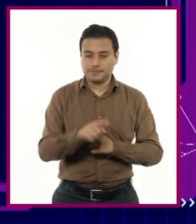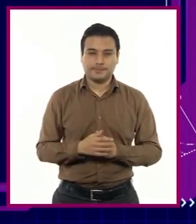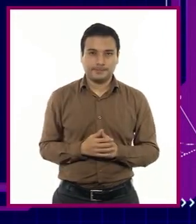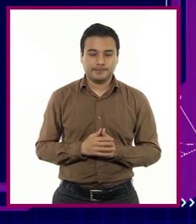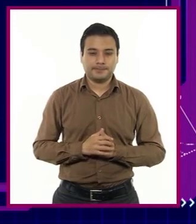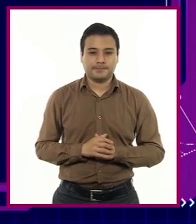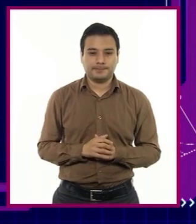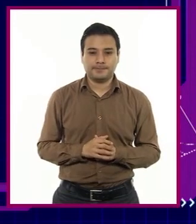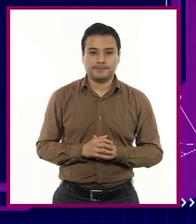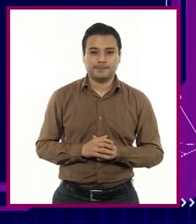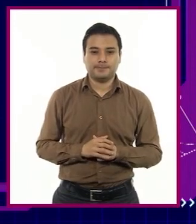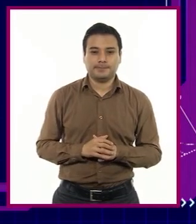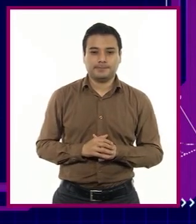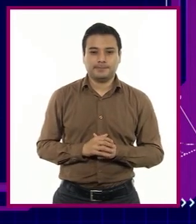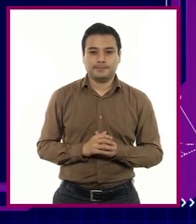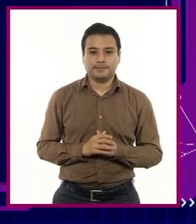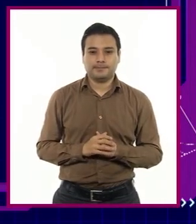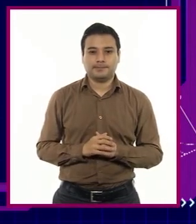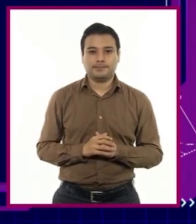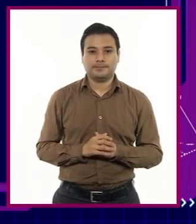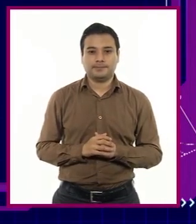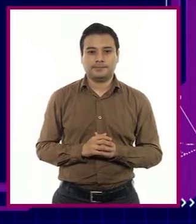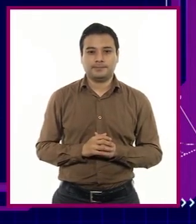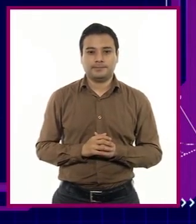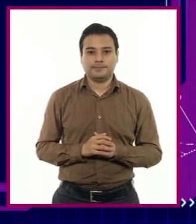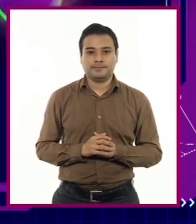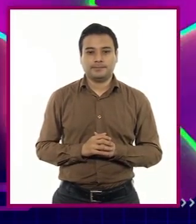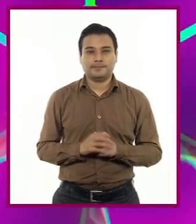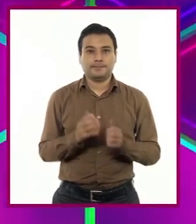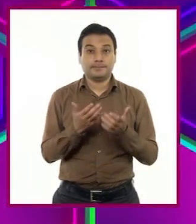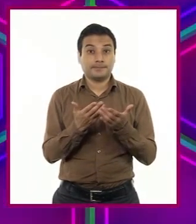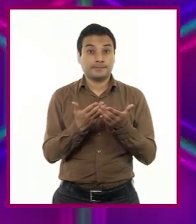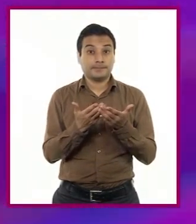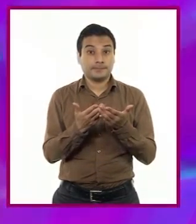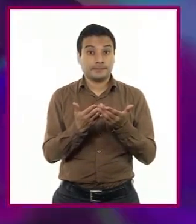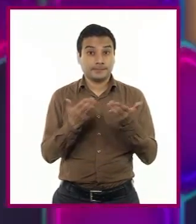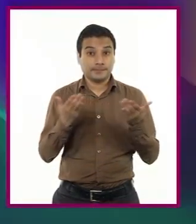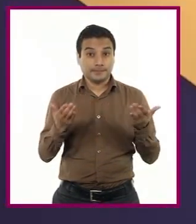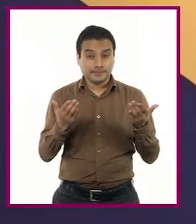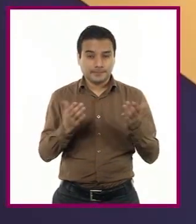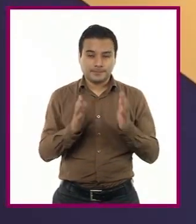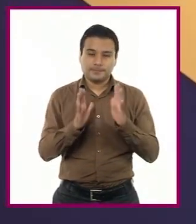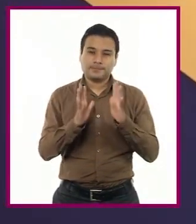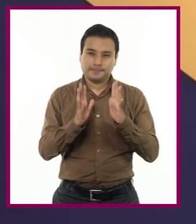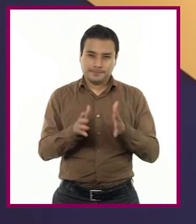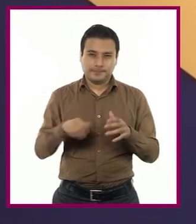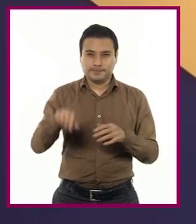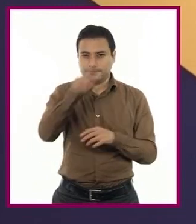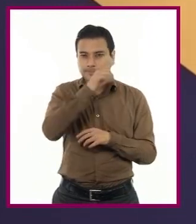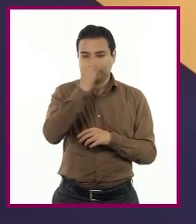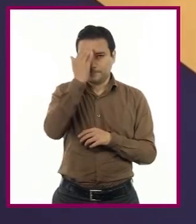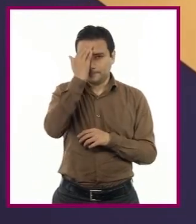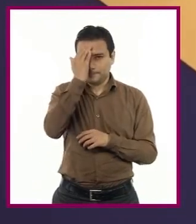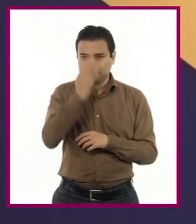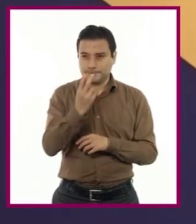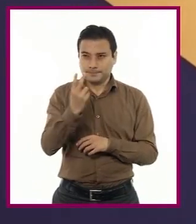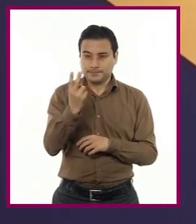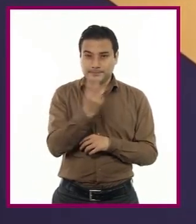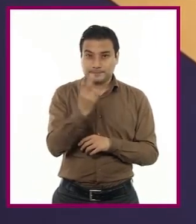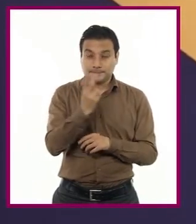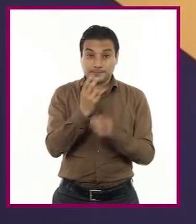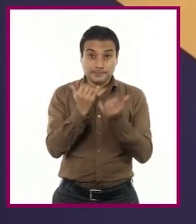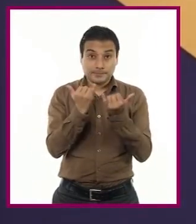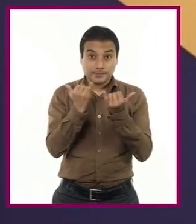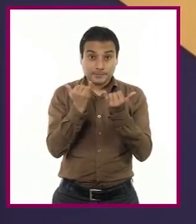triángulo CDE. Ahora que ya sabemos que los dos triángulos formados por el topógrafo son